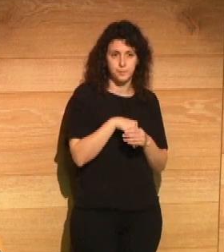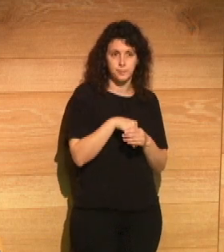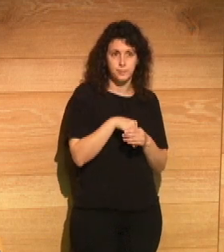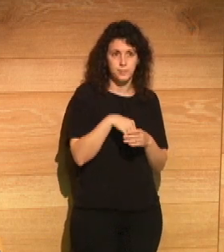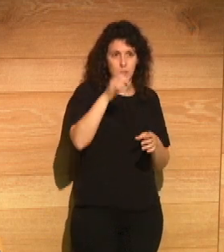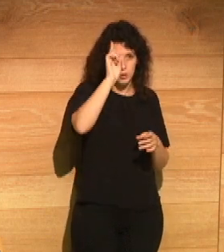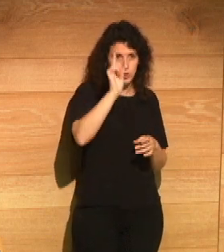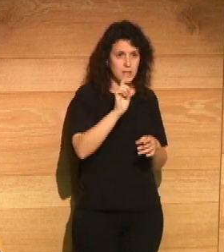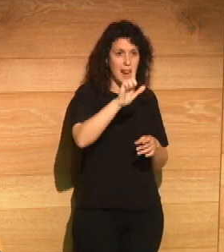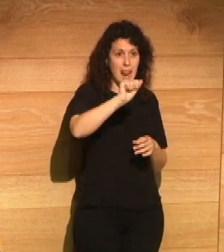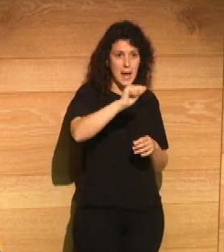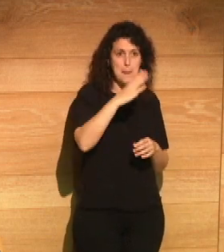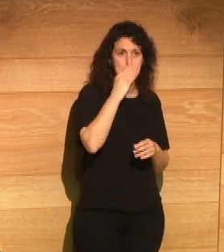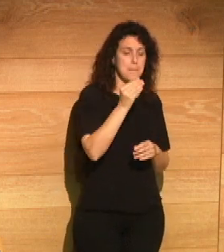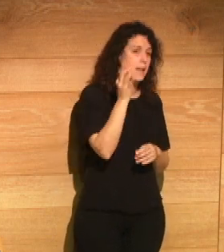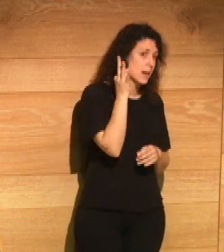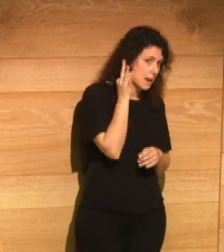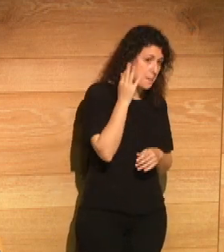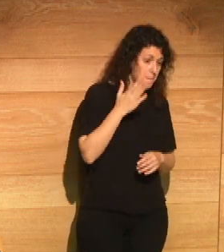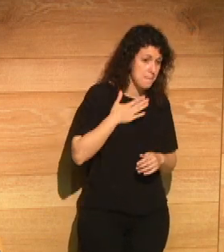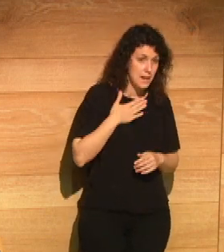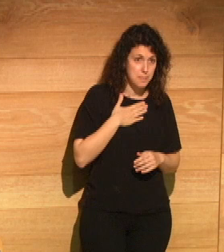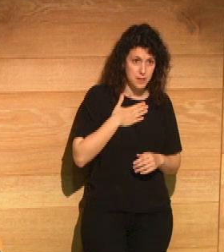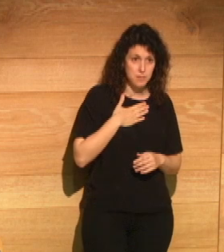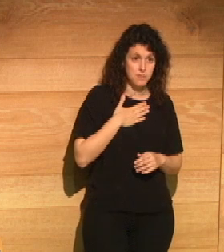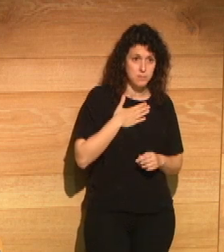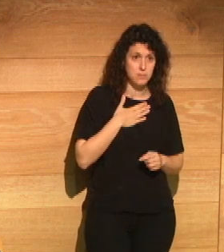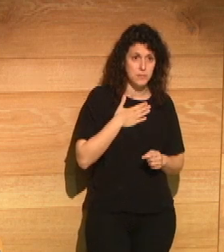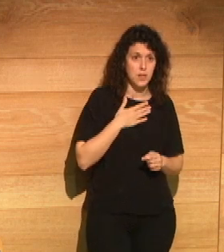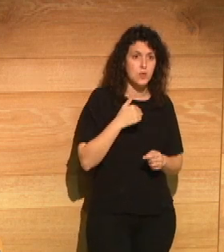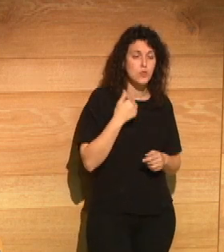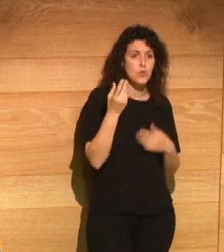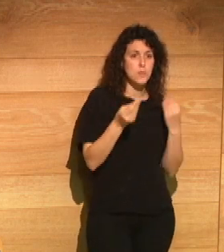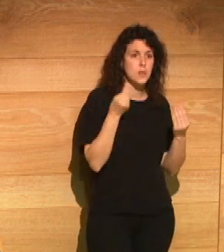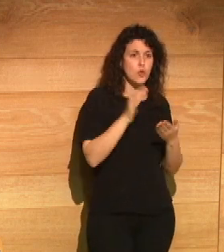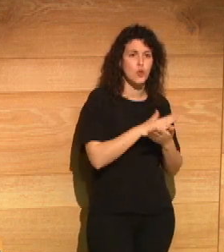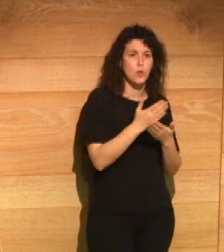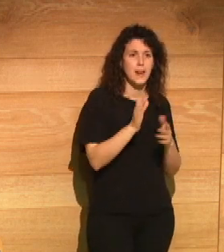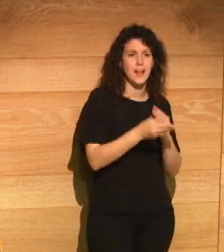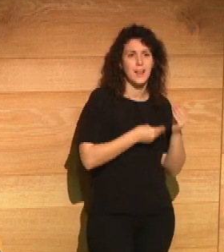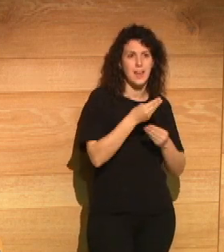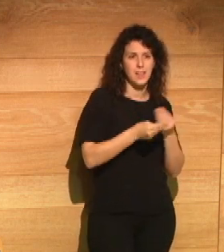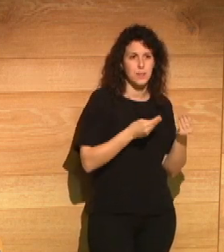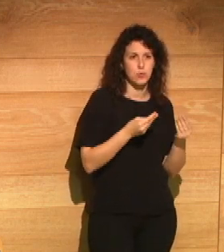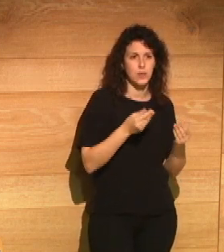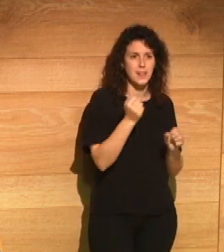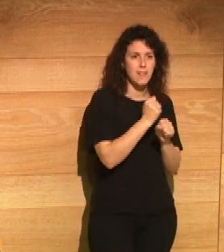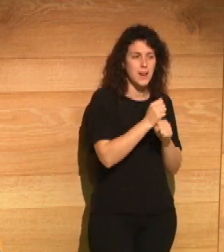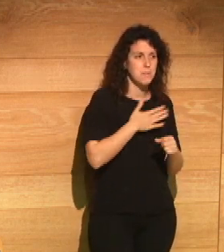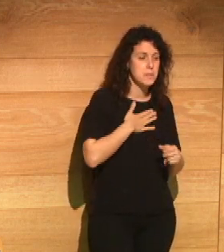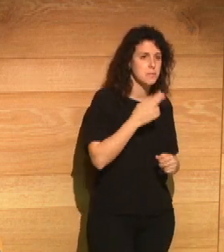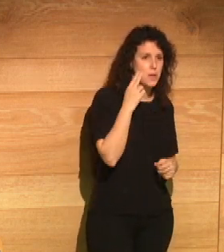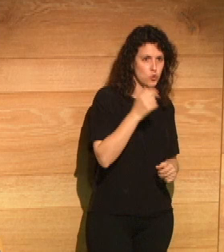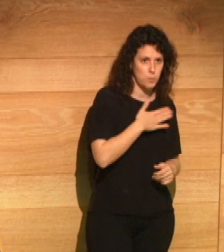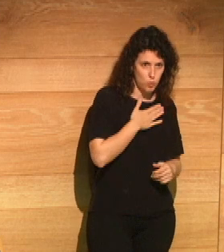no sé, en La Perra, para mí yo creo que en las novelas lo que yo estoy haciendo es trabajar mis propios miedos, mis